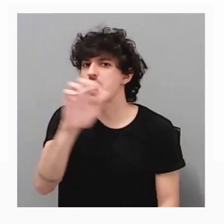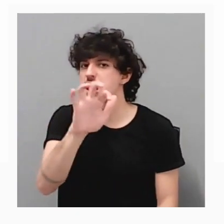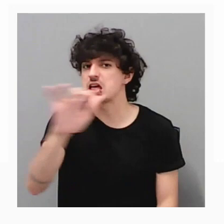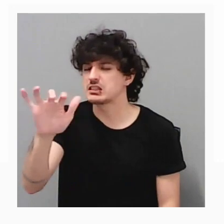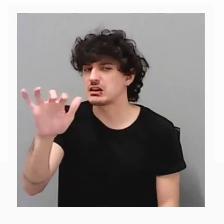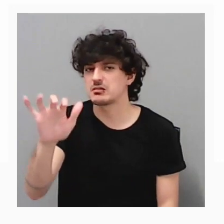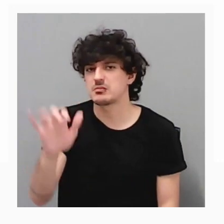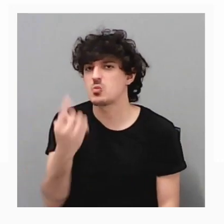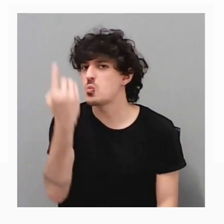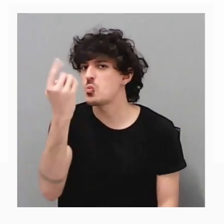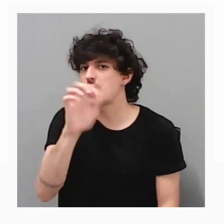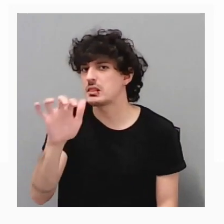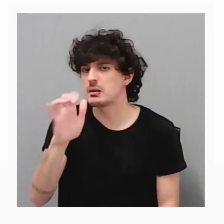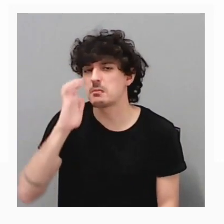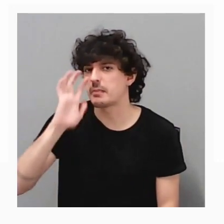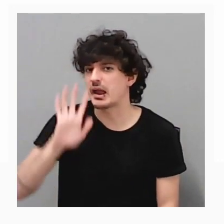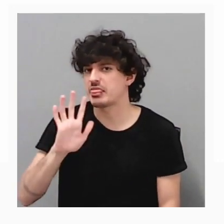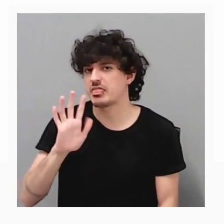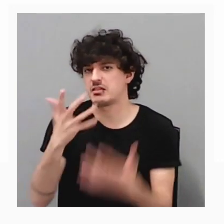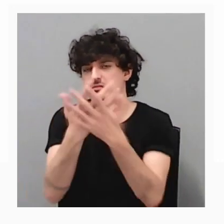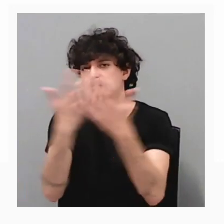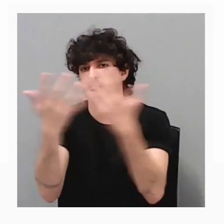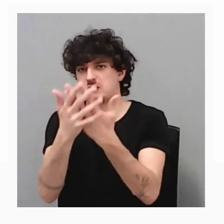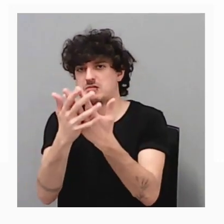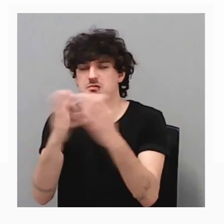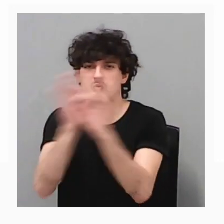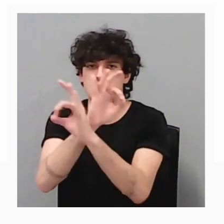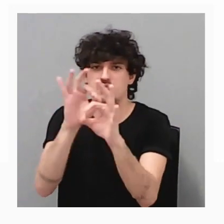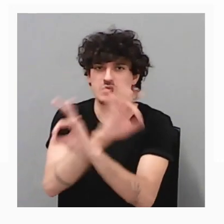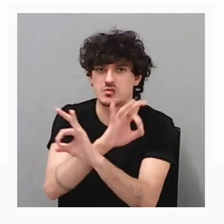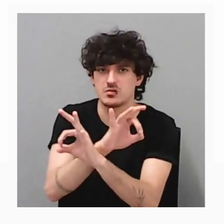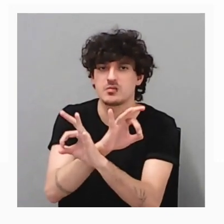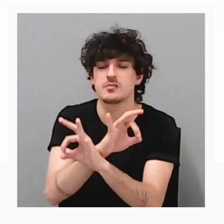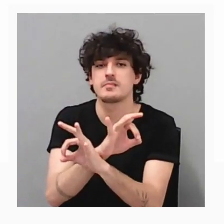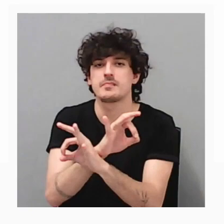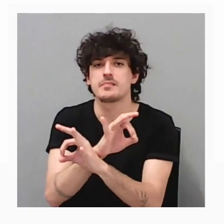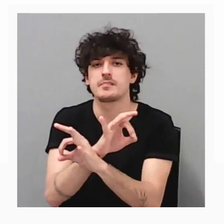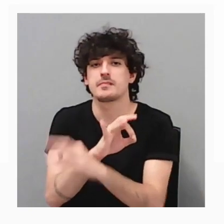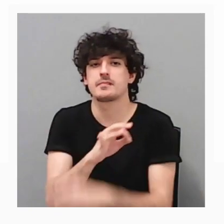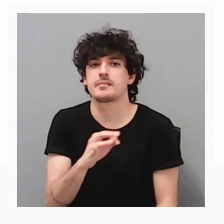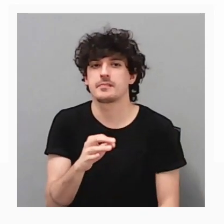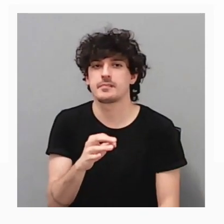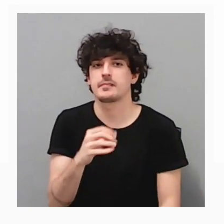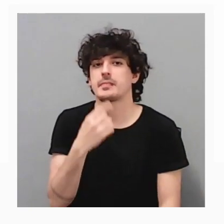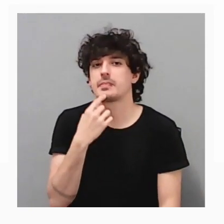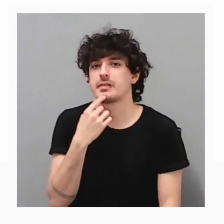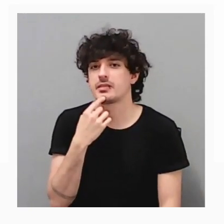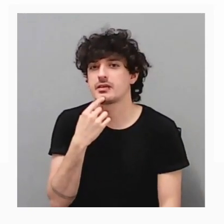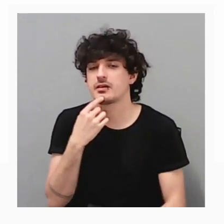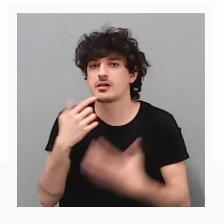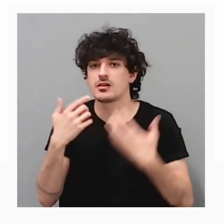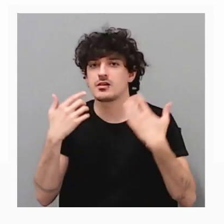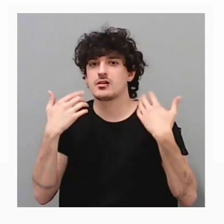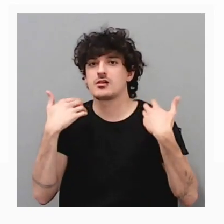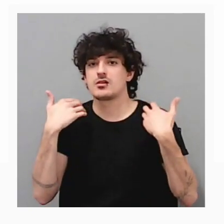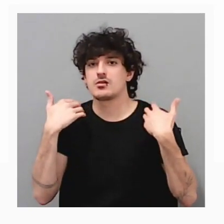mudar, solo está en una letra. Que traes aquí de nuevo, que es de diferenciador, te va a decir que tu cuerpo, vas a